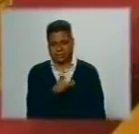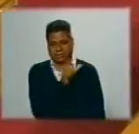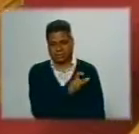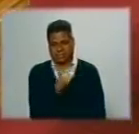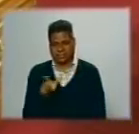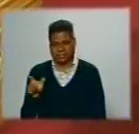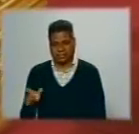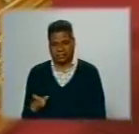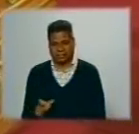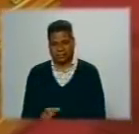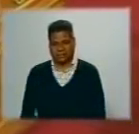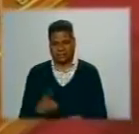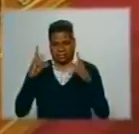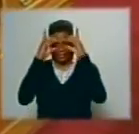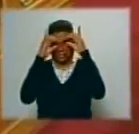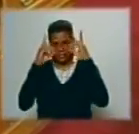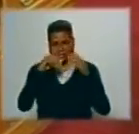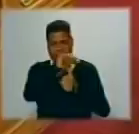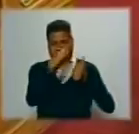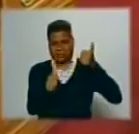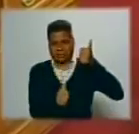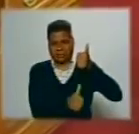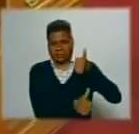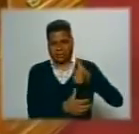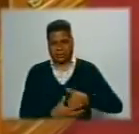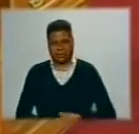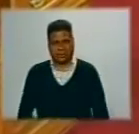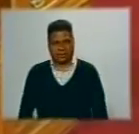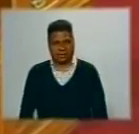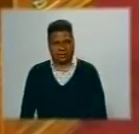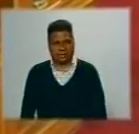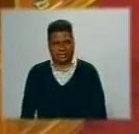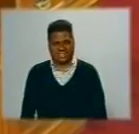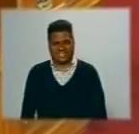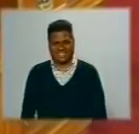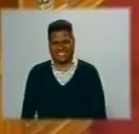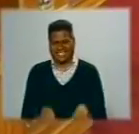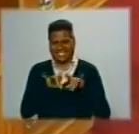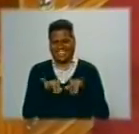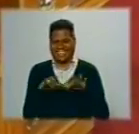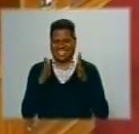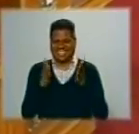ciudadana presidenta, vicepresidentes, secretario, subsecretaria,